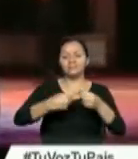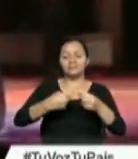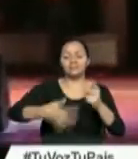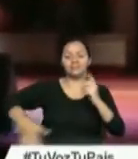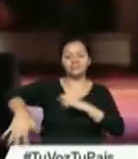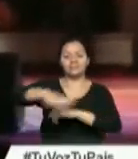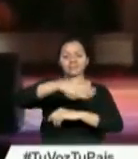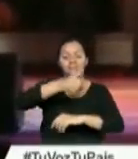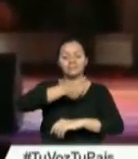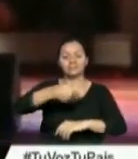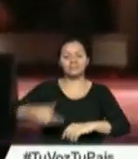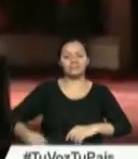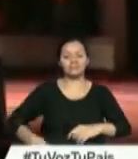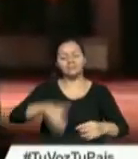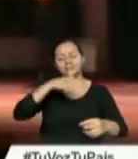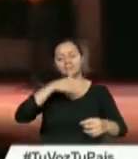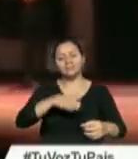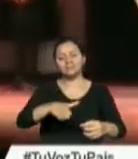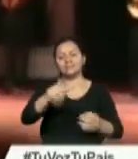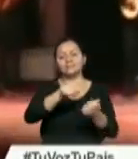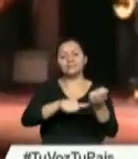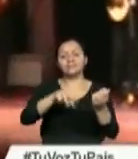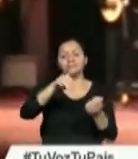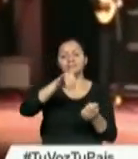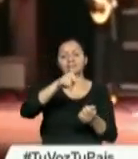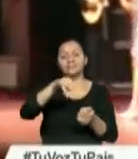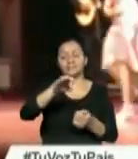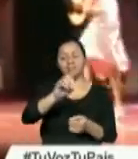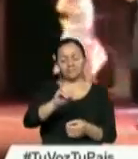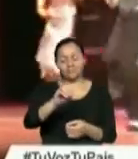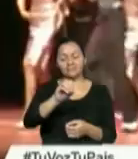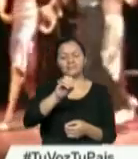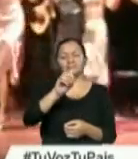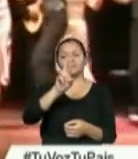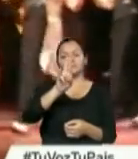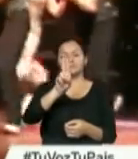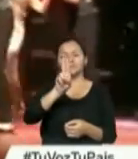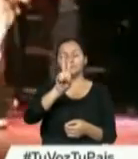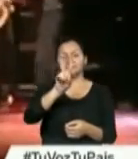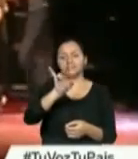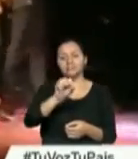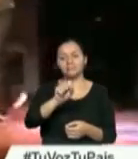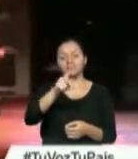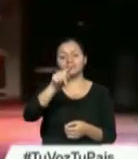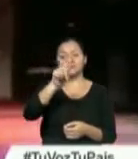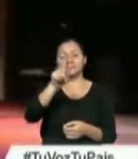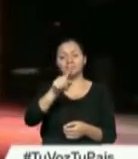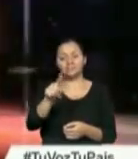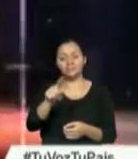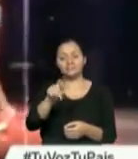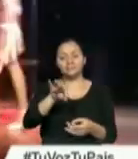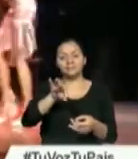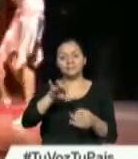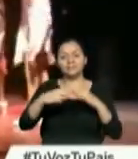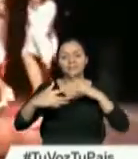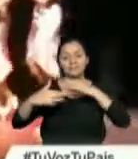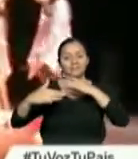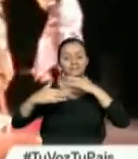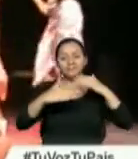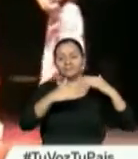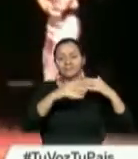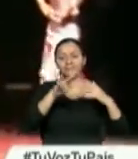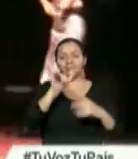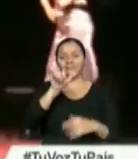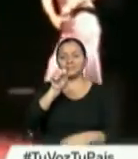la presencia de cantantes como los hermanos Niño Naranjo, Nicole Rubirá, Daniel Páez, Orquesta de Instrumentos Andino y